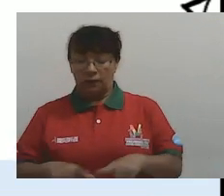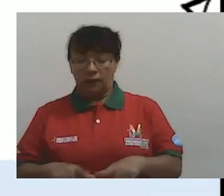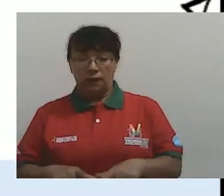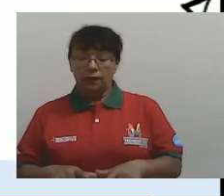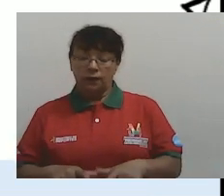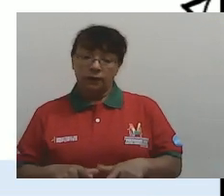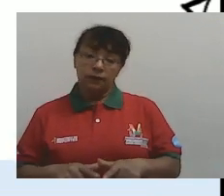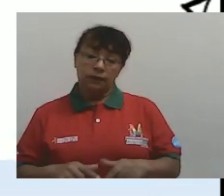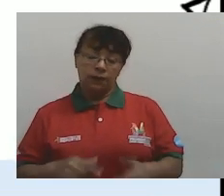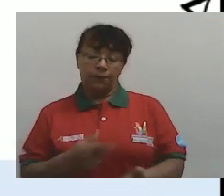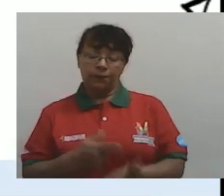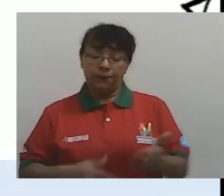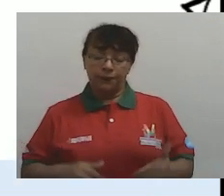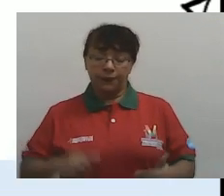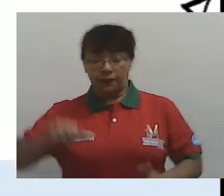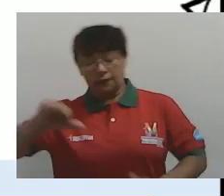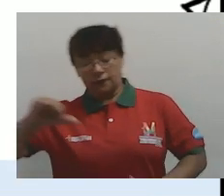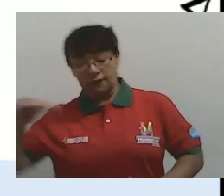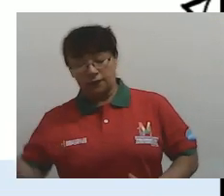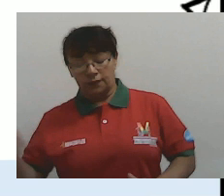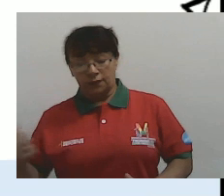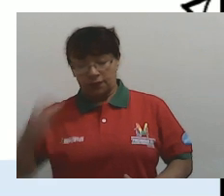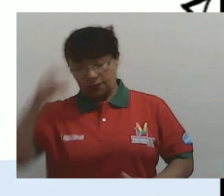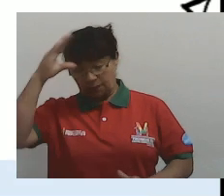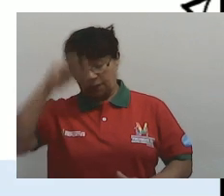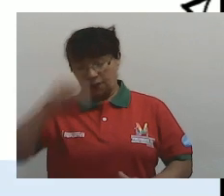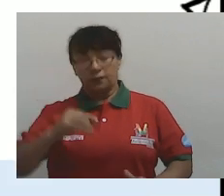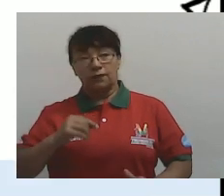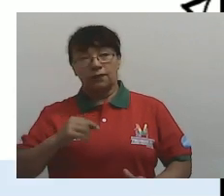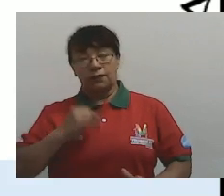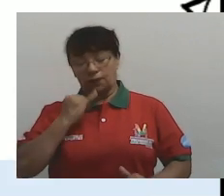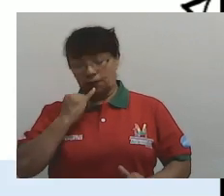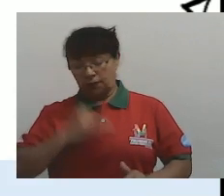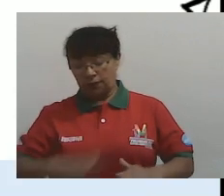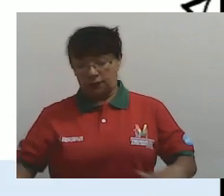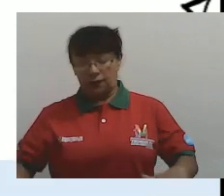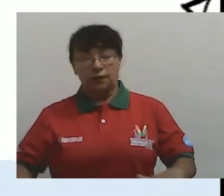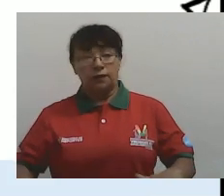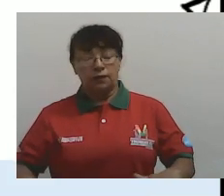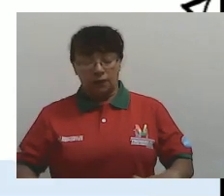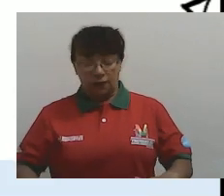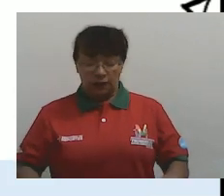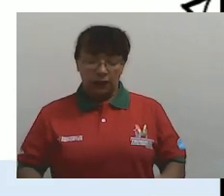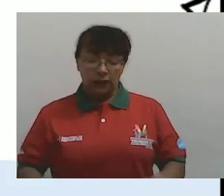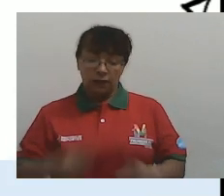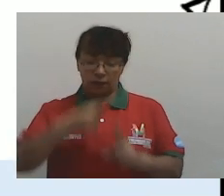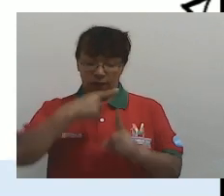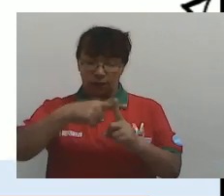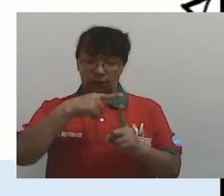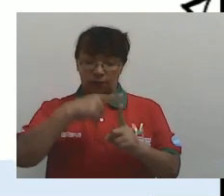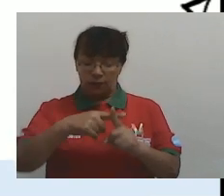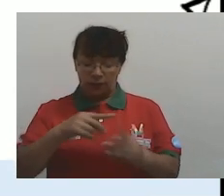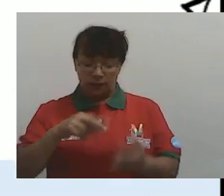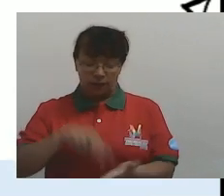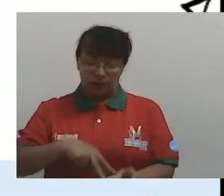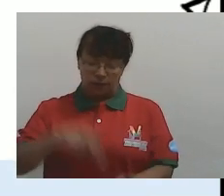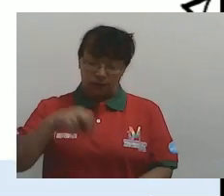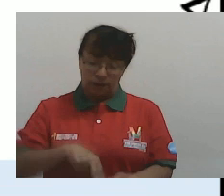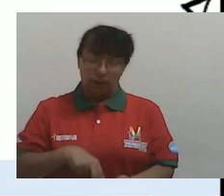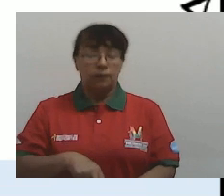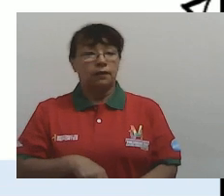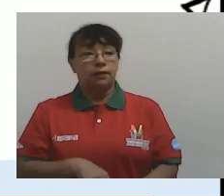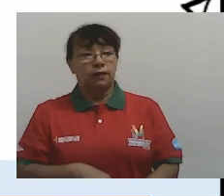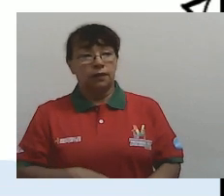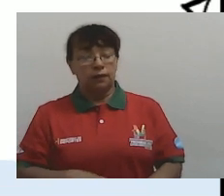cuenta? Lo que estamos haciendo es sumar las marcas de todos los niños y el total lo tenemos en la